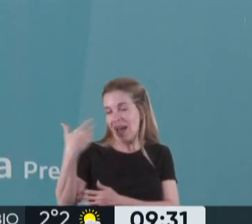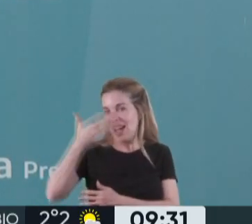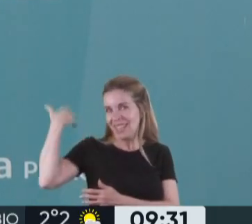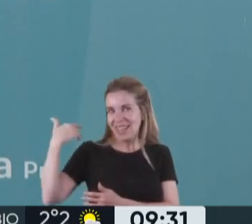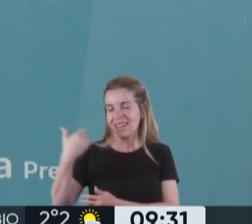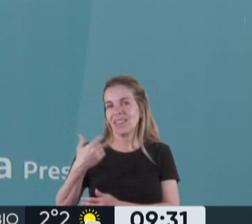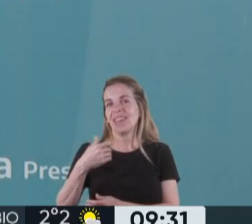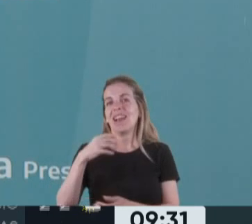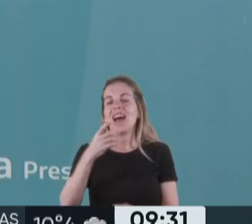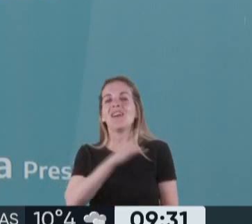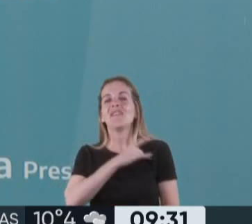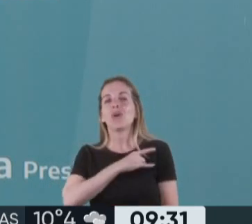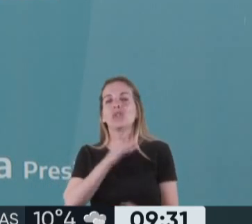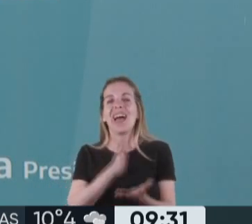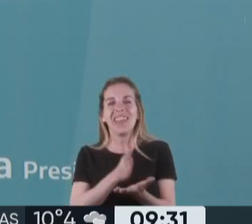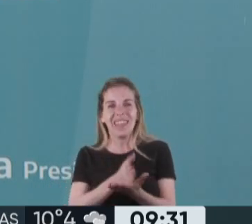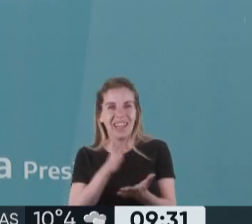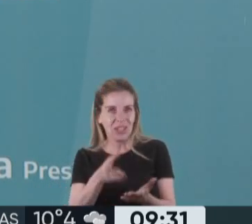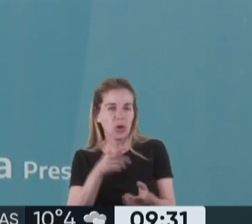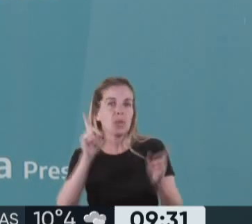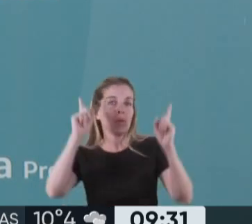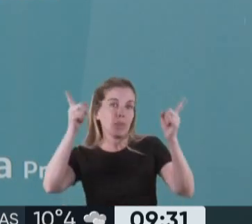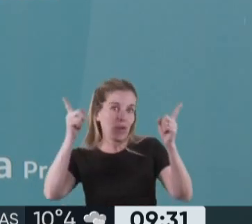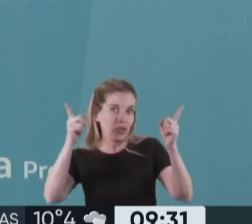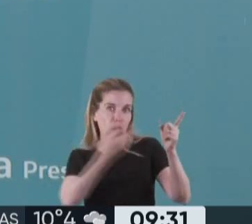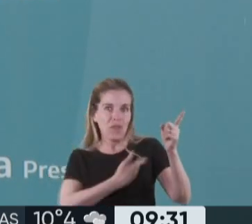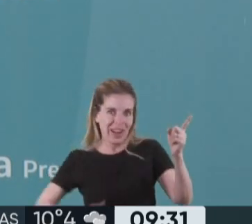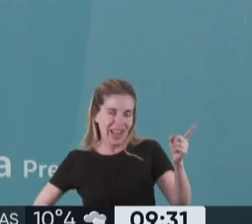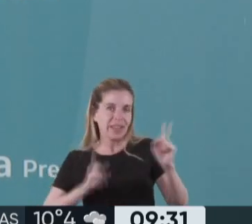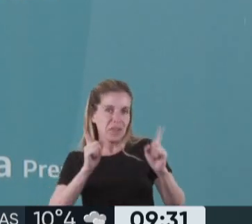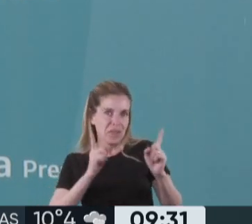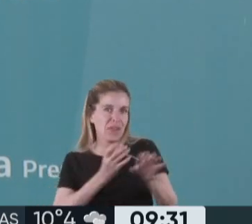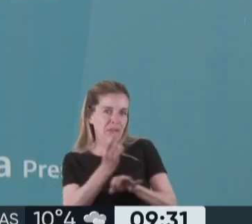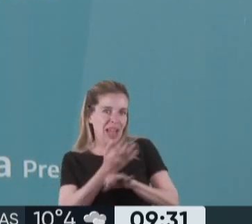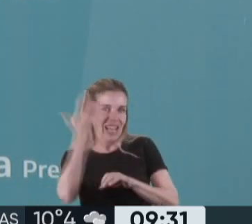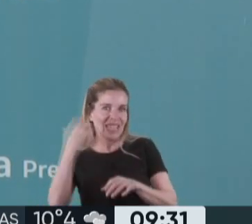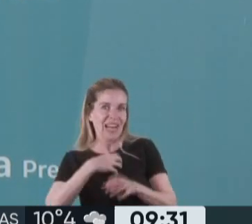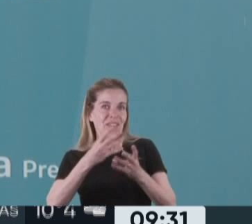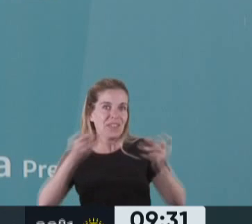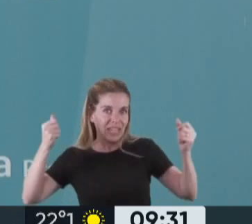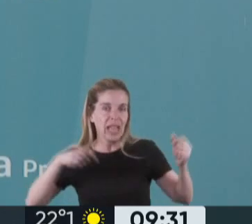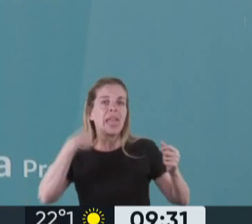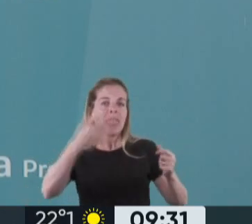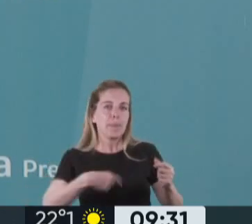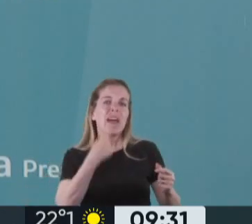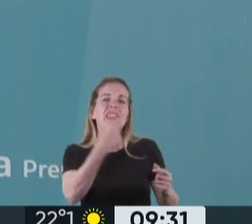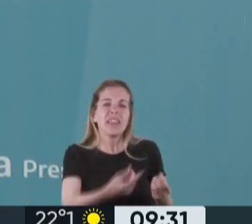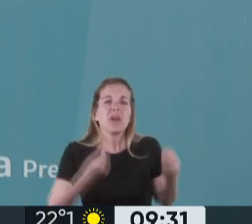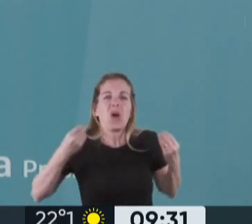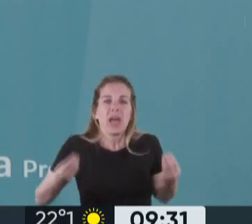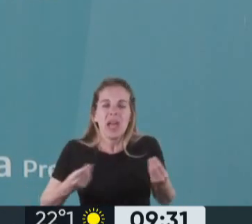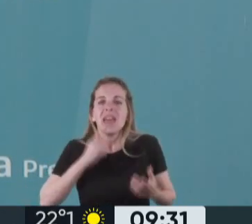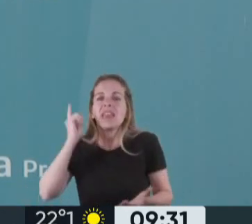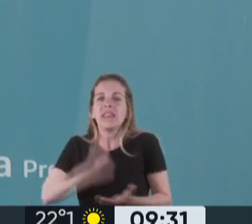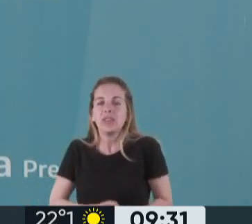en la Facultad de Derecho, porque recordemos siempre que es profesor de Derecho Penal, es que ese fallo lo llevaron